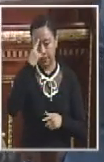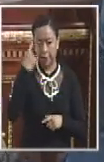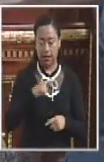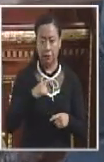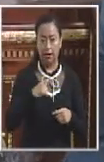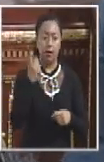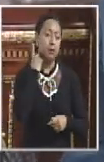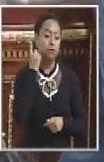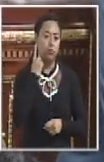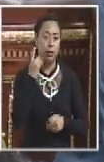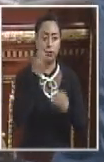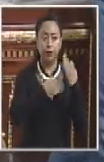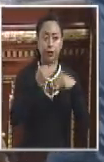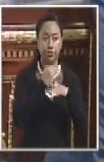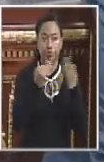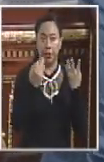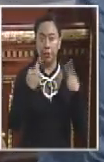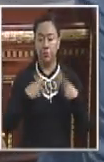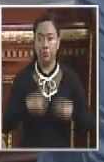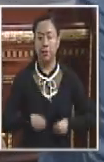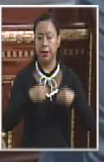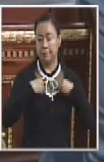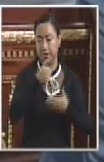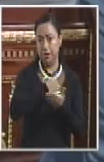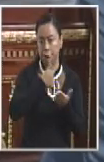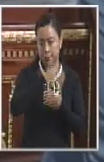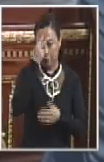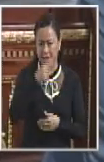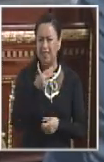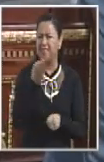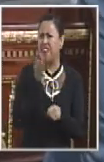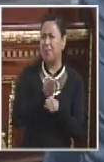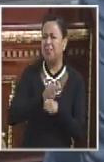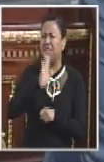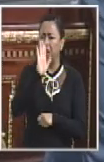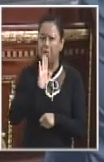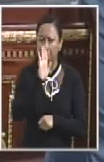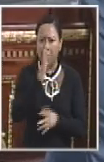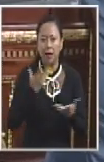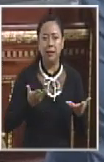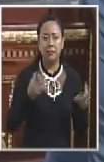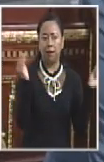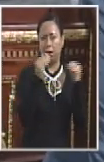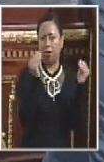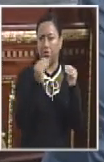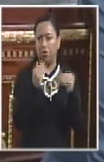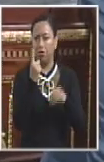y pareciera que estamos en un debate que no está coordinado porque estamos